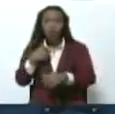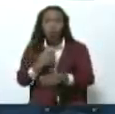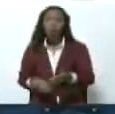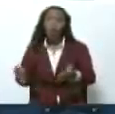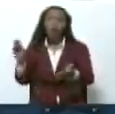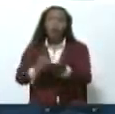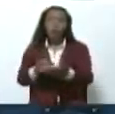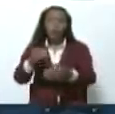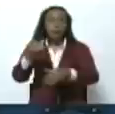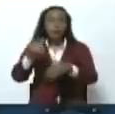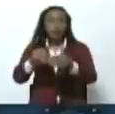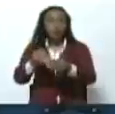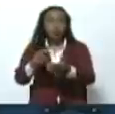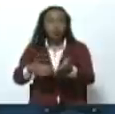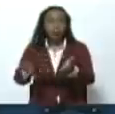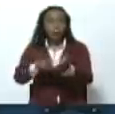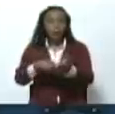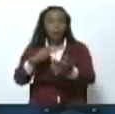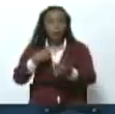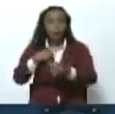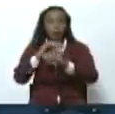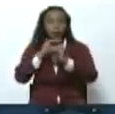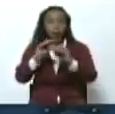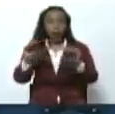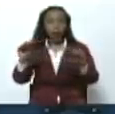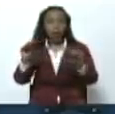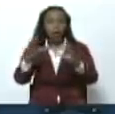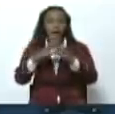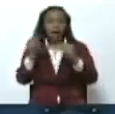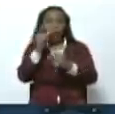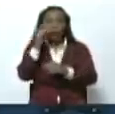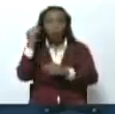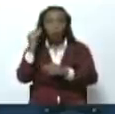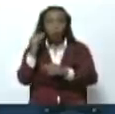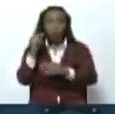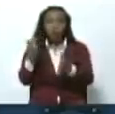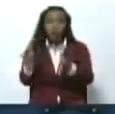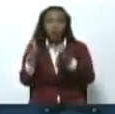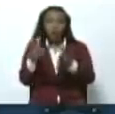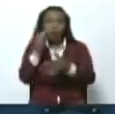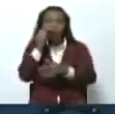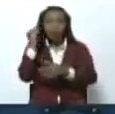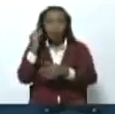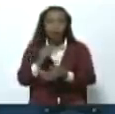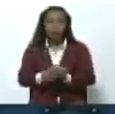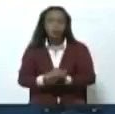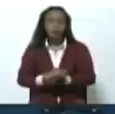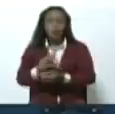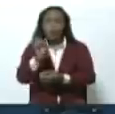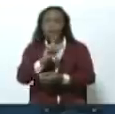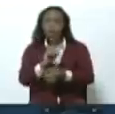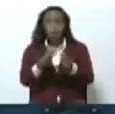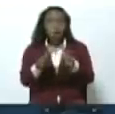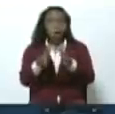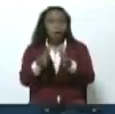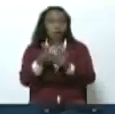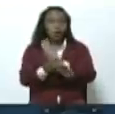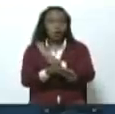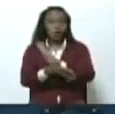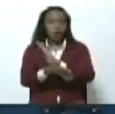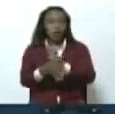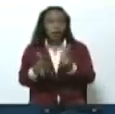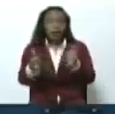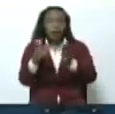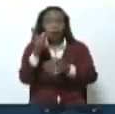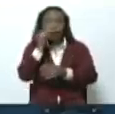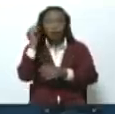Mi llamado a todos y todas, ganadores y no ganadores,